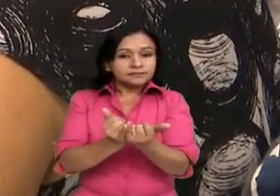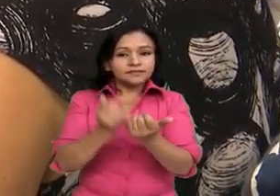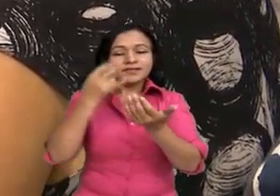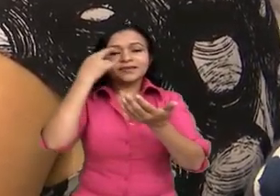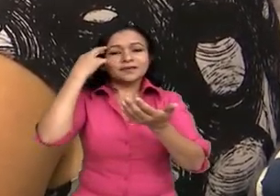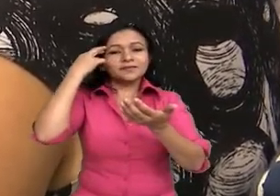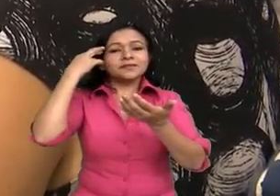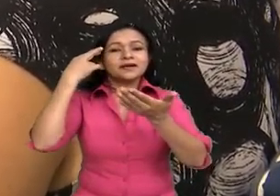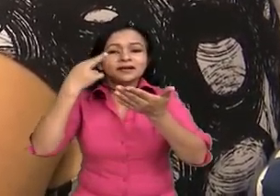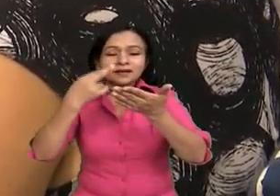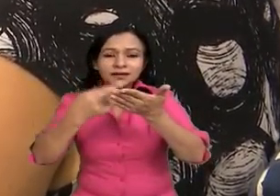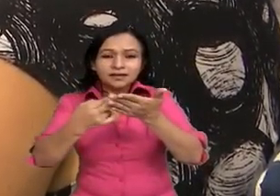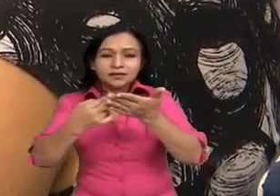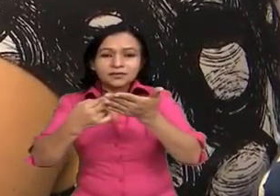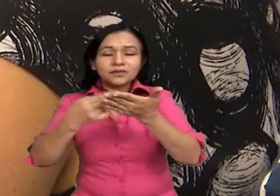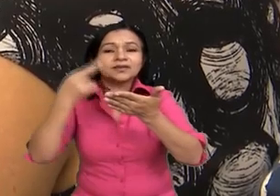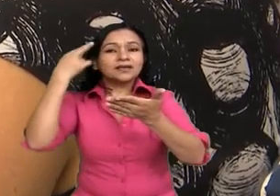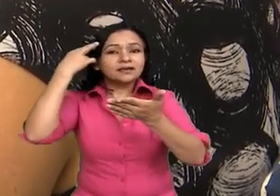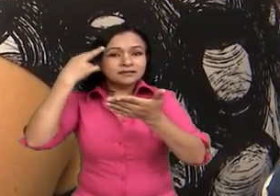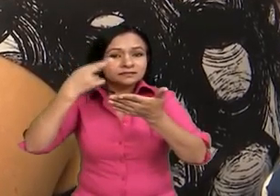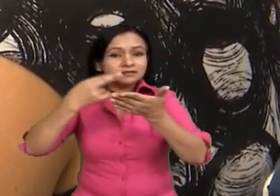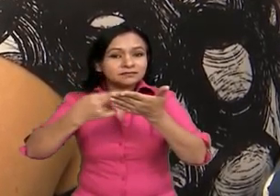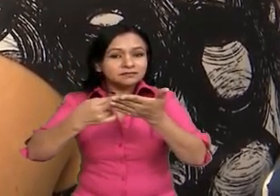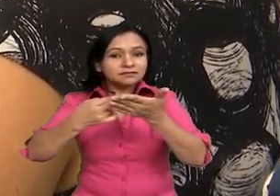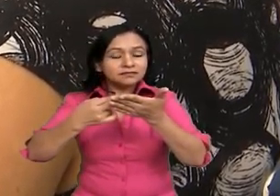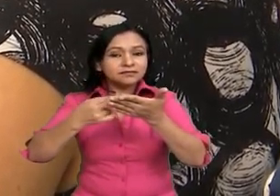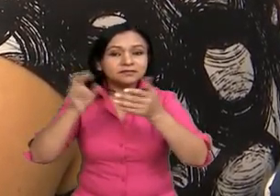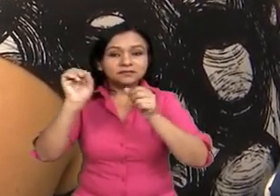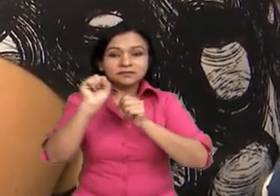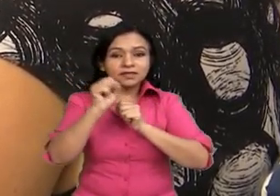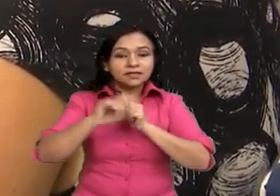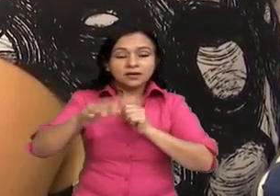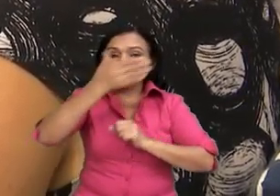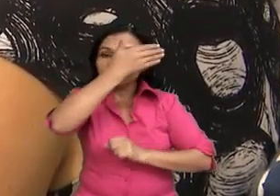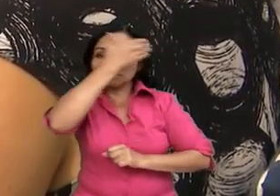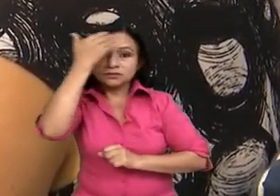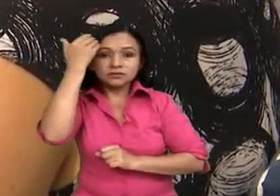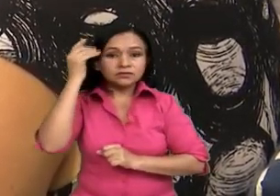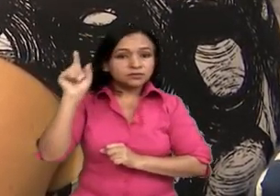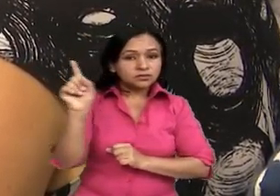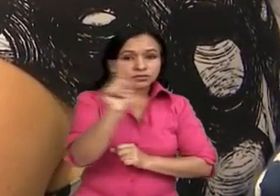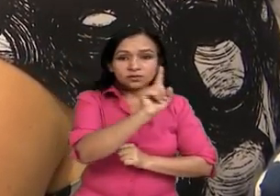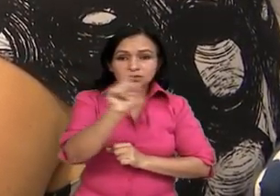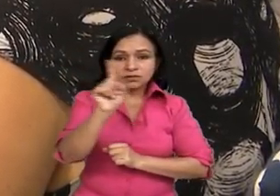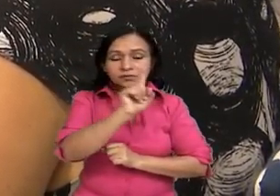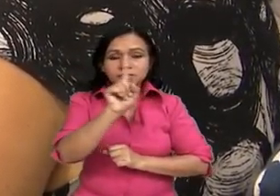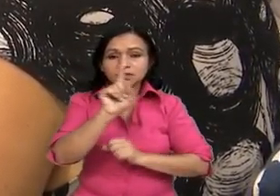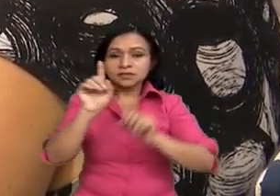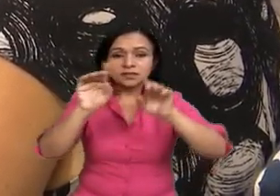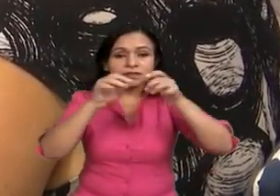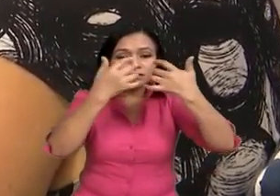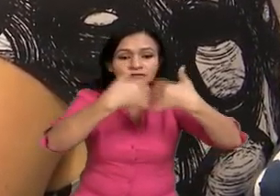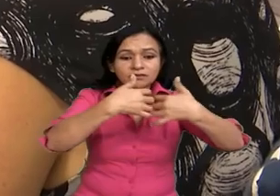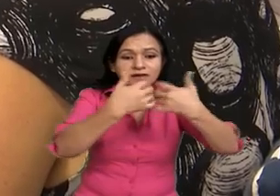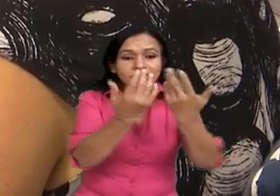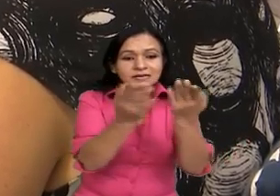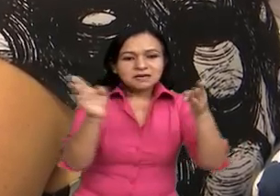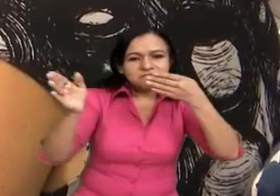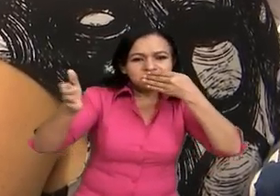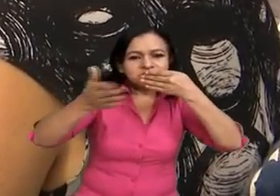conmemorar la lucha sindical, pero también para que la sociedad no olvide este gesto. Murieron incineradas dentro de la fábrica que